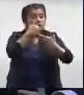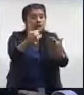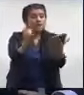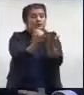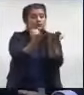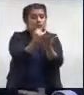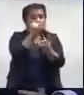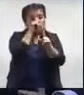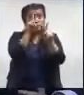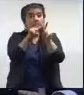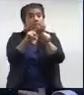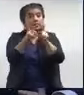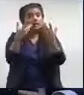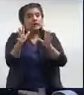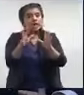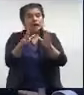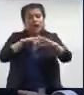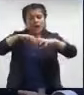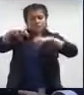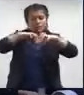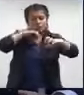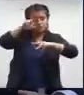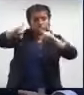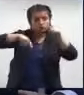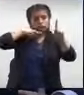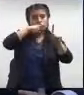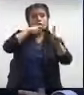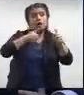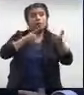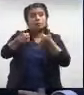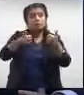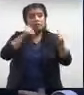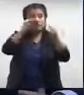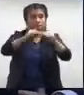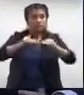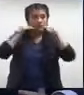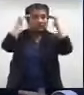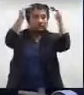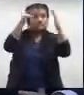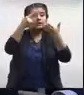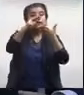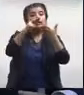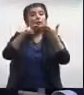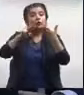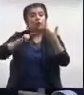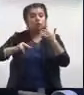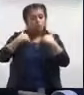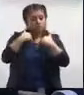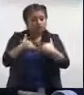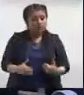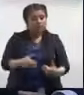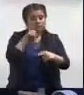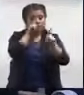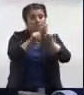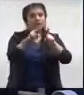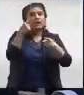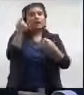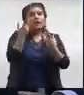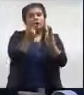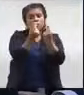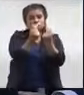de actividades relacionadas con la administración y profesionalización de recursos humanos y la gestión de los